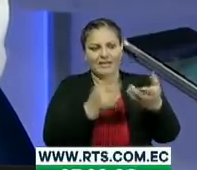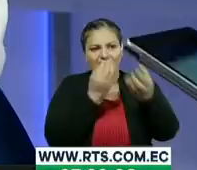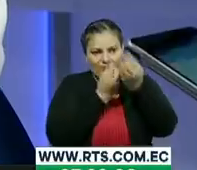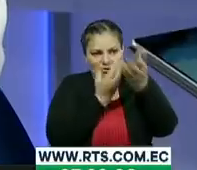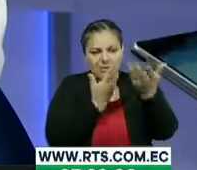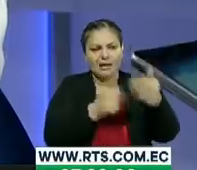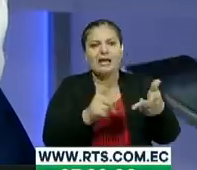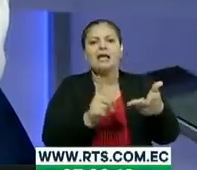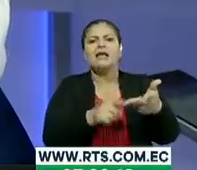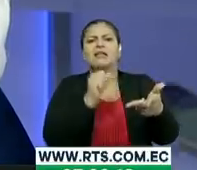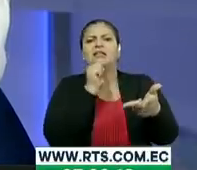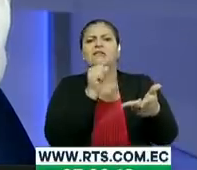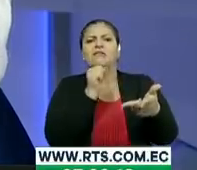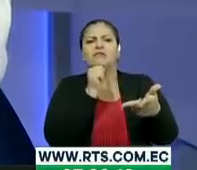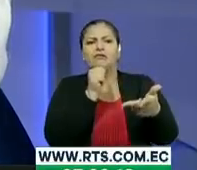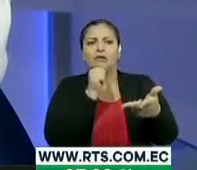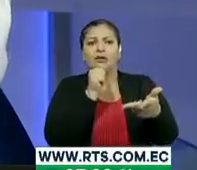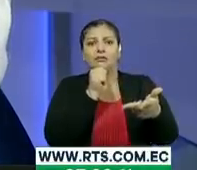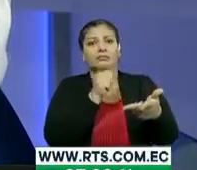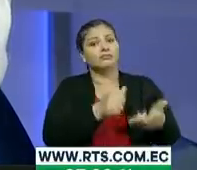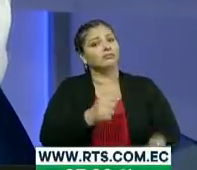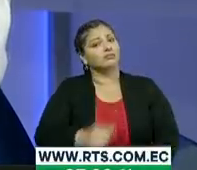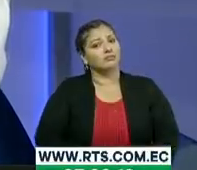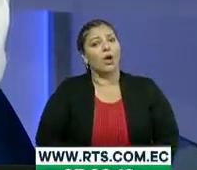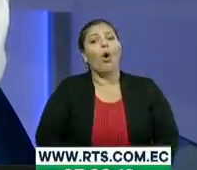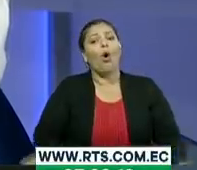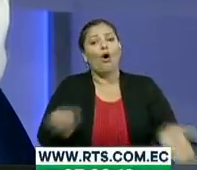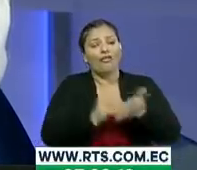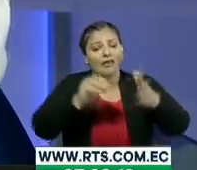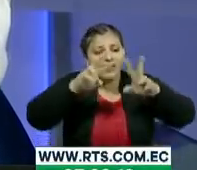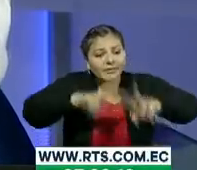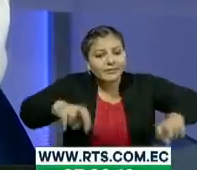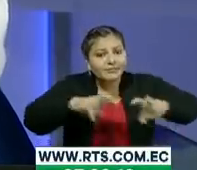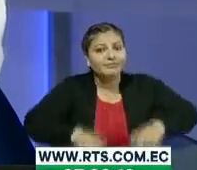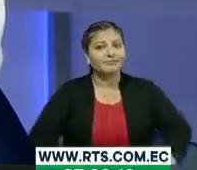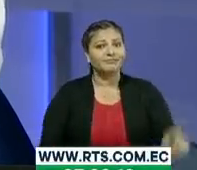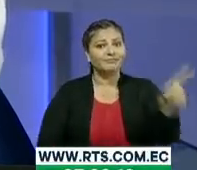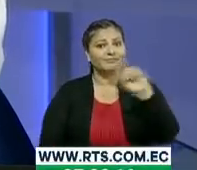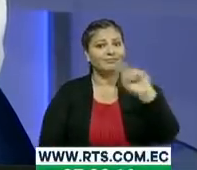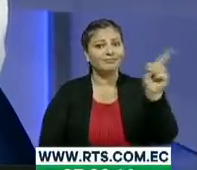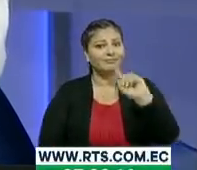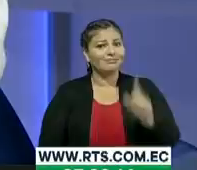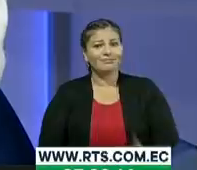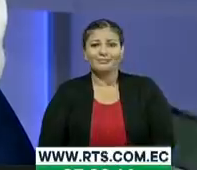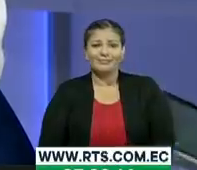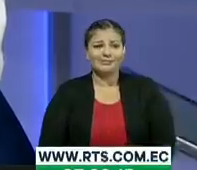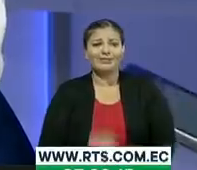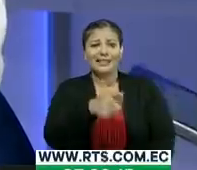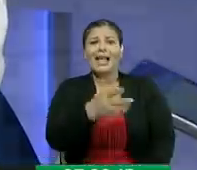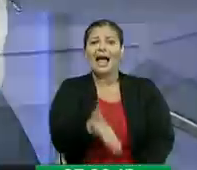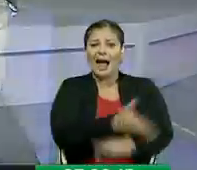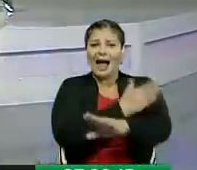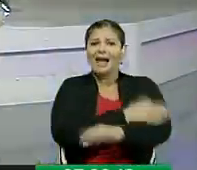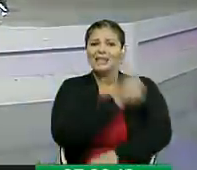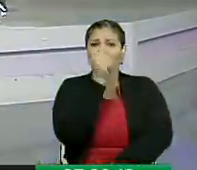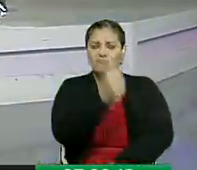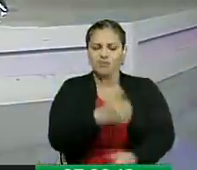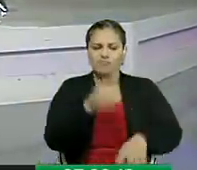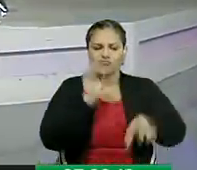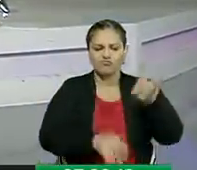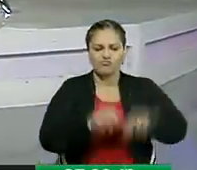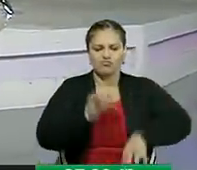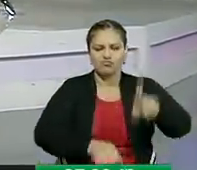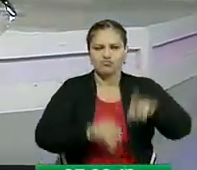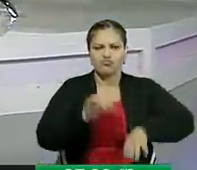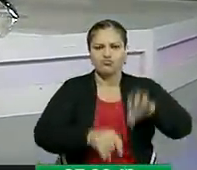no aparece, el señor Mesa debe decir, yo allí escribí esto y este otro. Él sabe lo que escribió. Porque no creo que el señor Mesa tenga mala memoria, no, y que